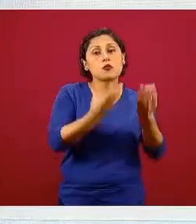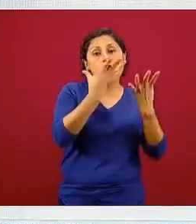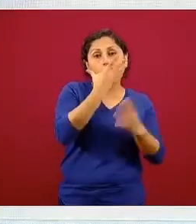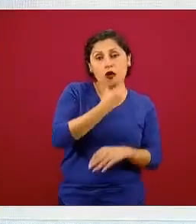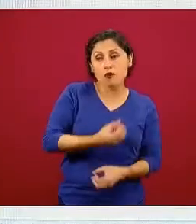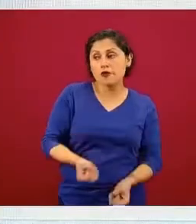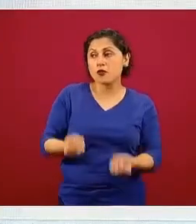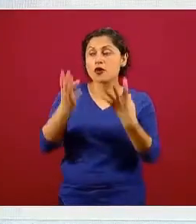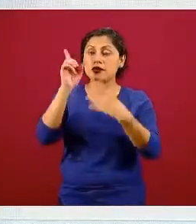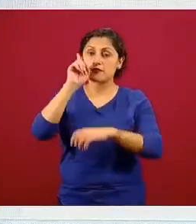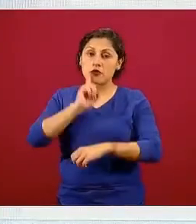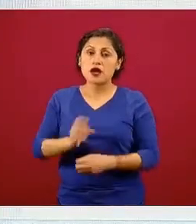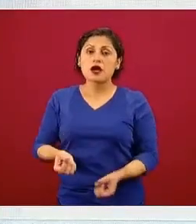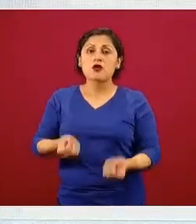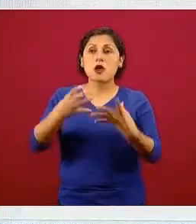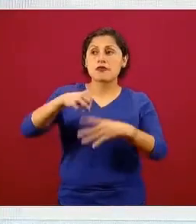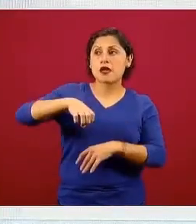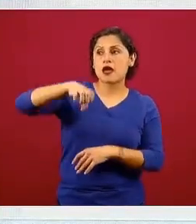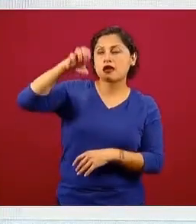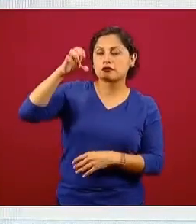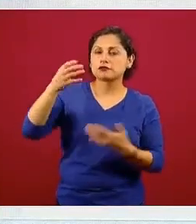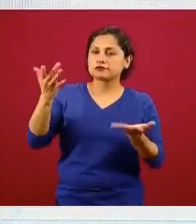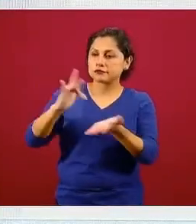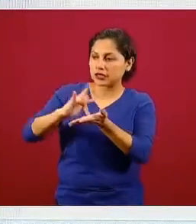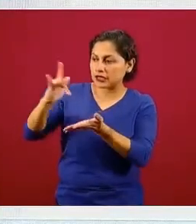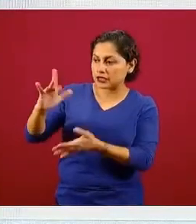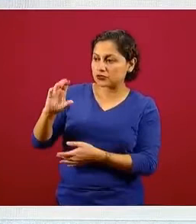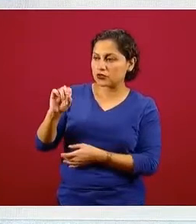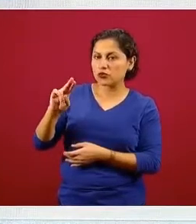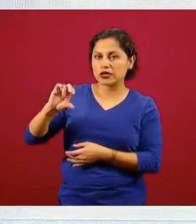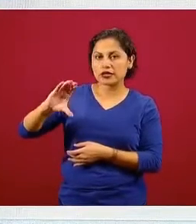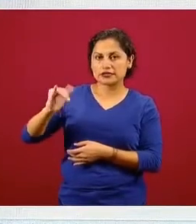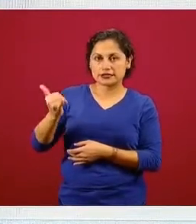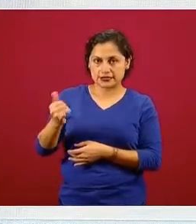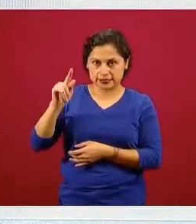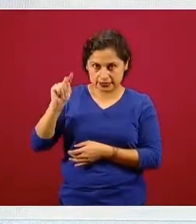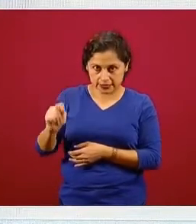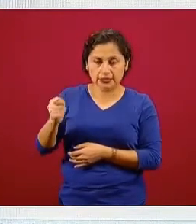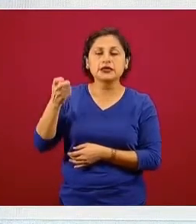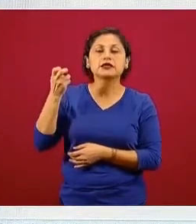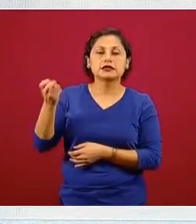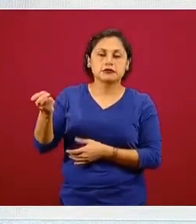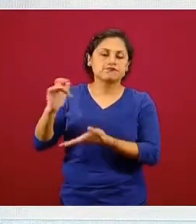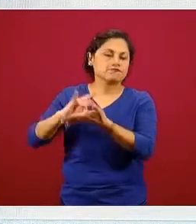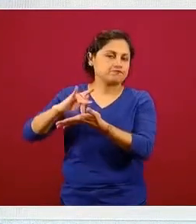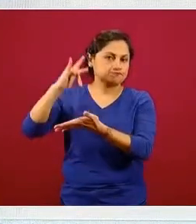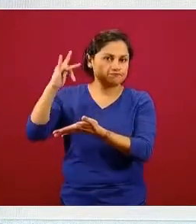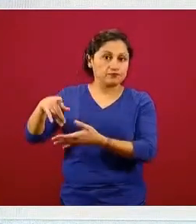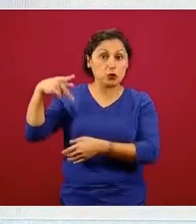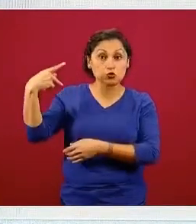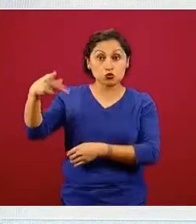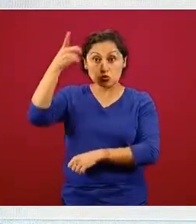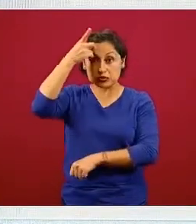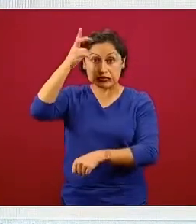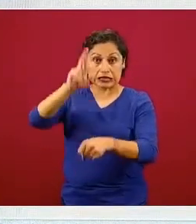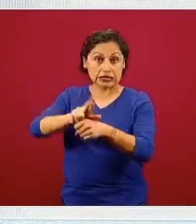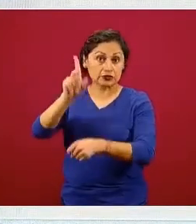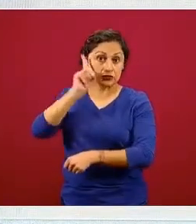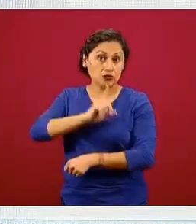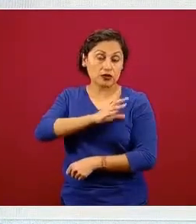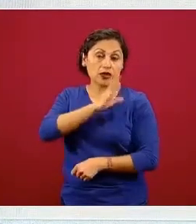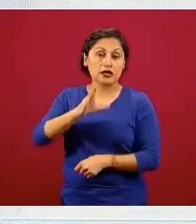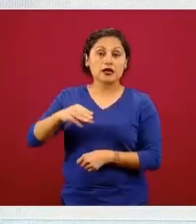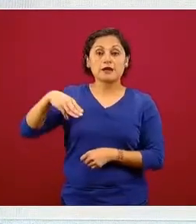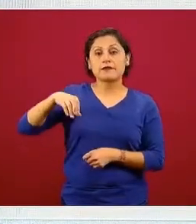características. Agradecimiento al CONACYT, al Consejo Nacional de Ciencia y Tecnología, y en particular a su directora general, la doctora